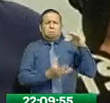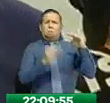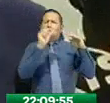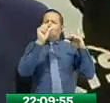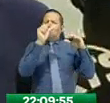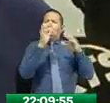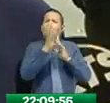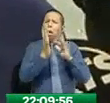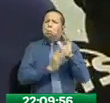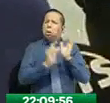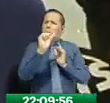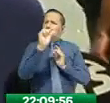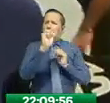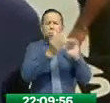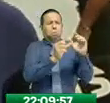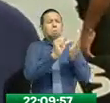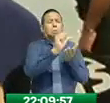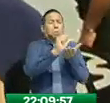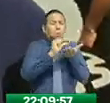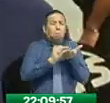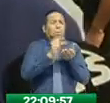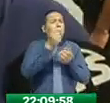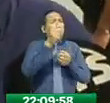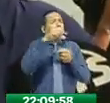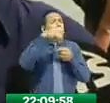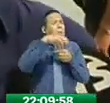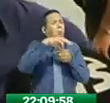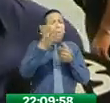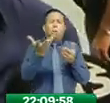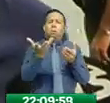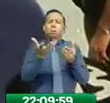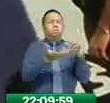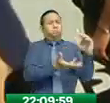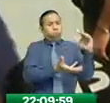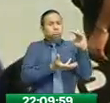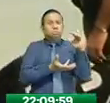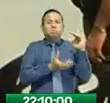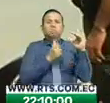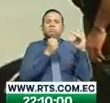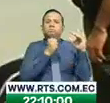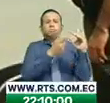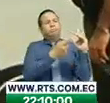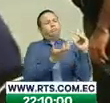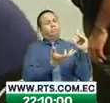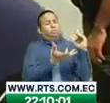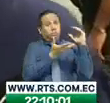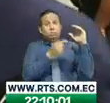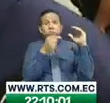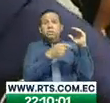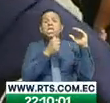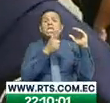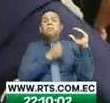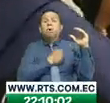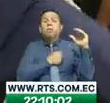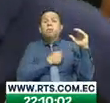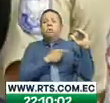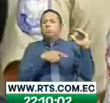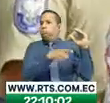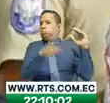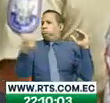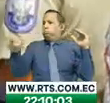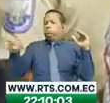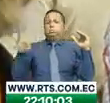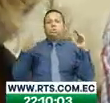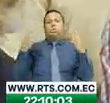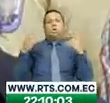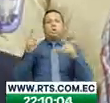en abril, como que si fuéramos alcancía, y nos han dejado a la deriva sin el dinero que le pertenece a todas las personas que usted está viendo aquí. Por